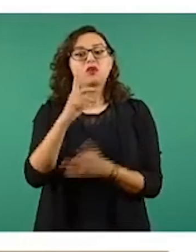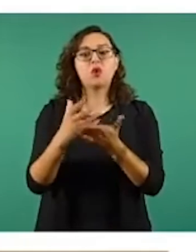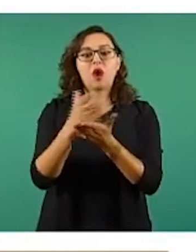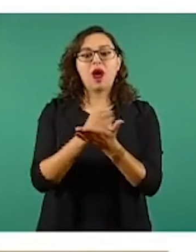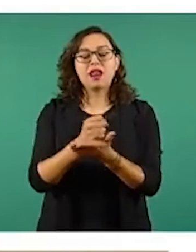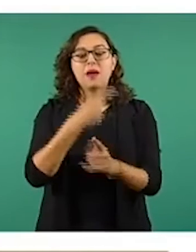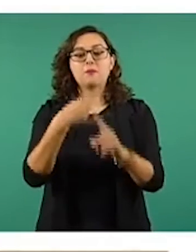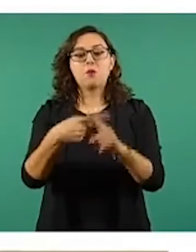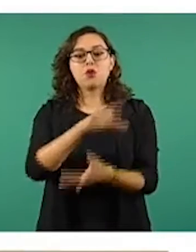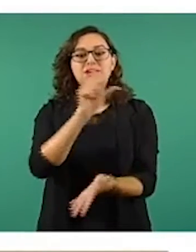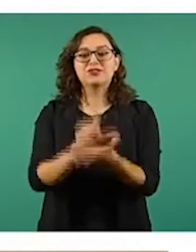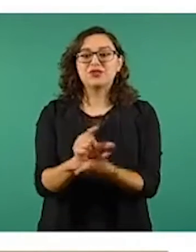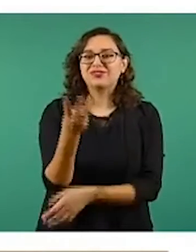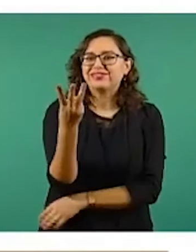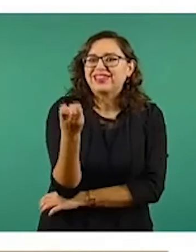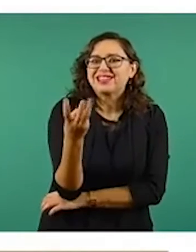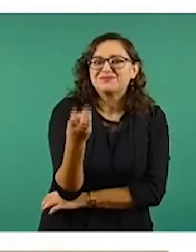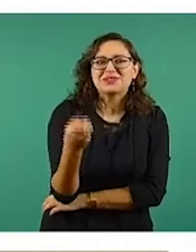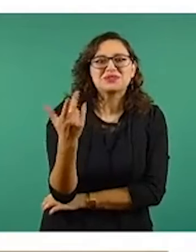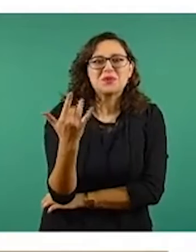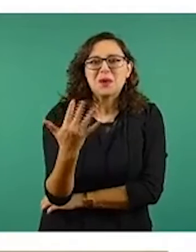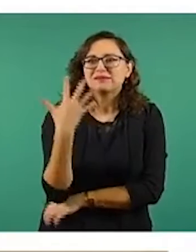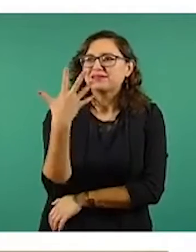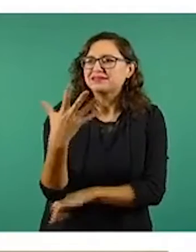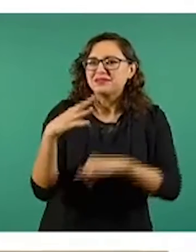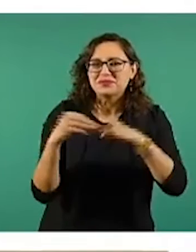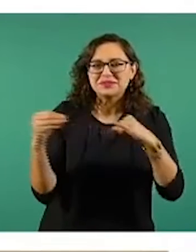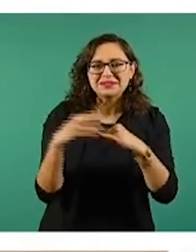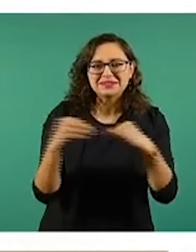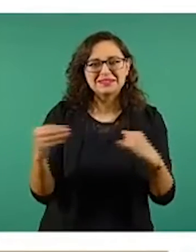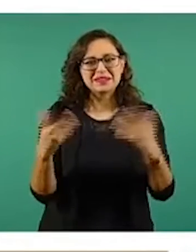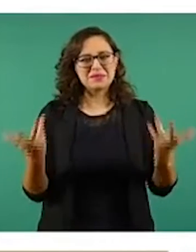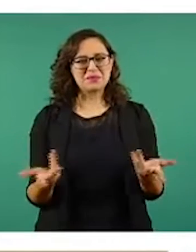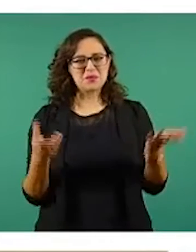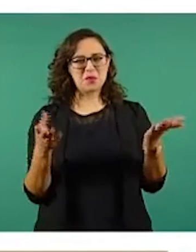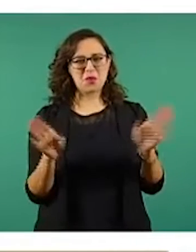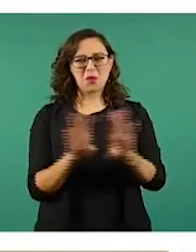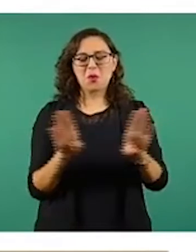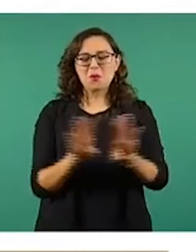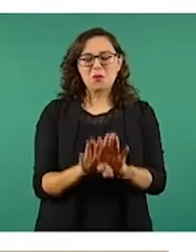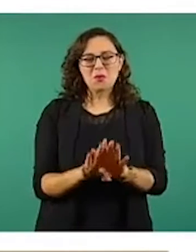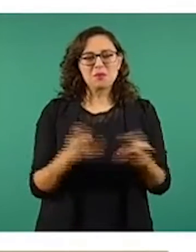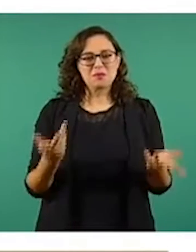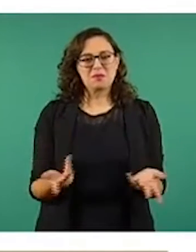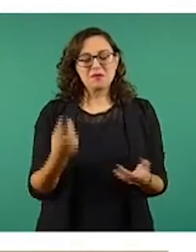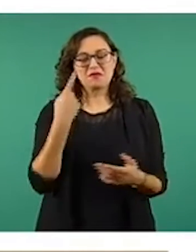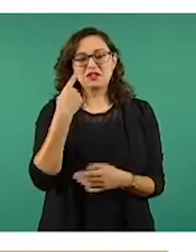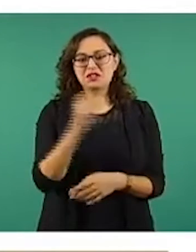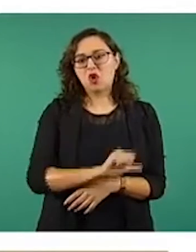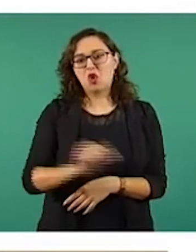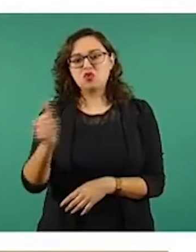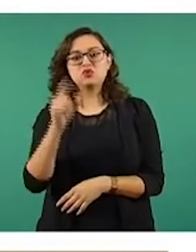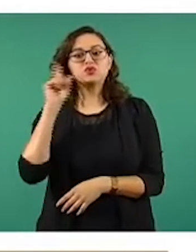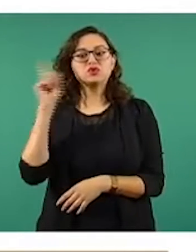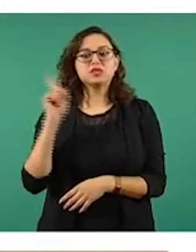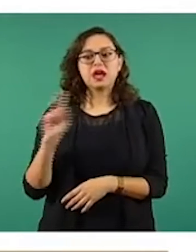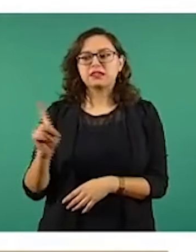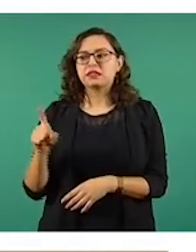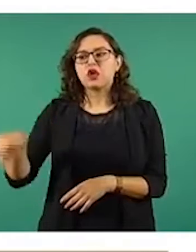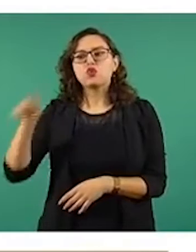$3.55. Si ven ustedes en esa misma, en otra región, en la occidente, Río Grande, Zacatecas, el margen